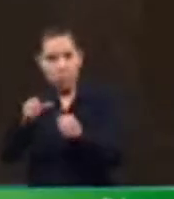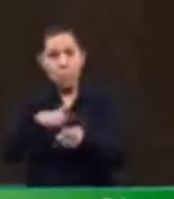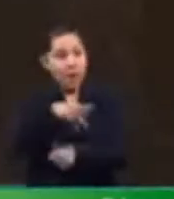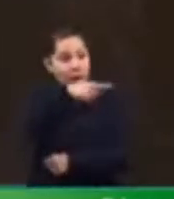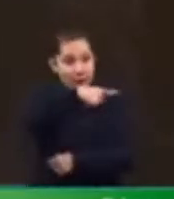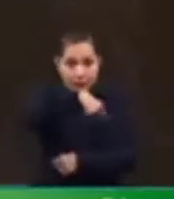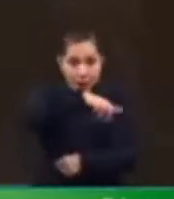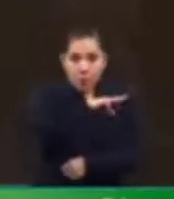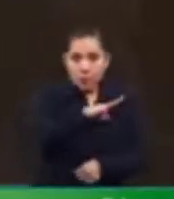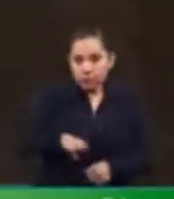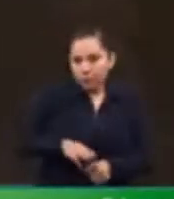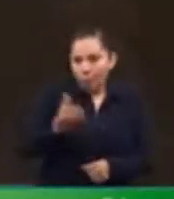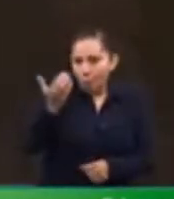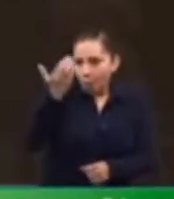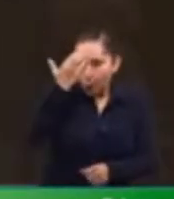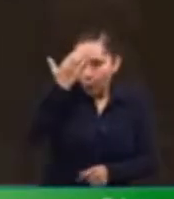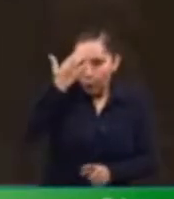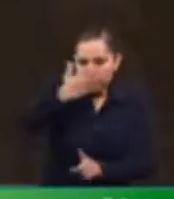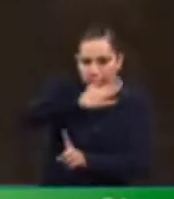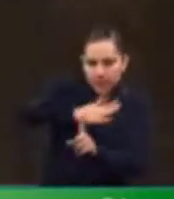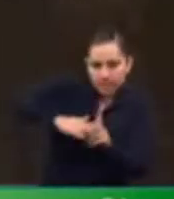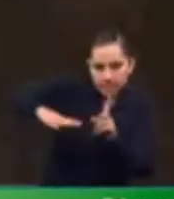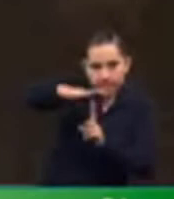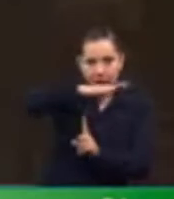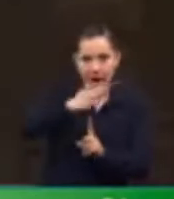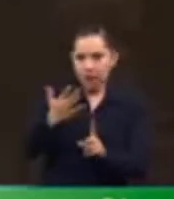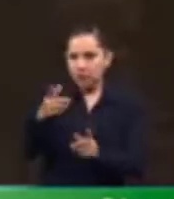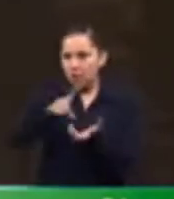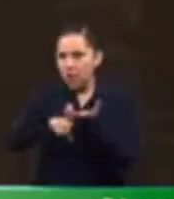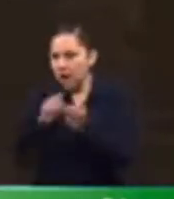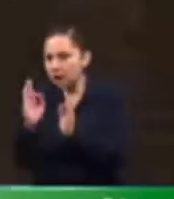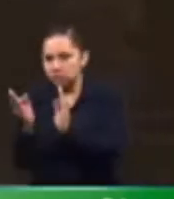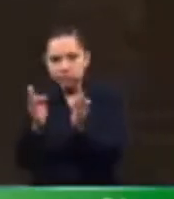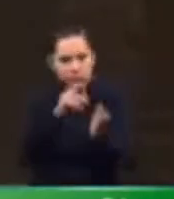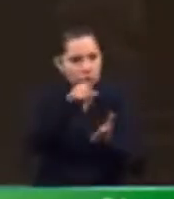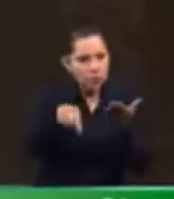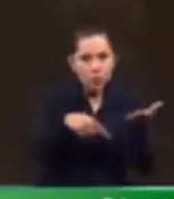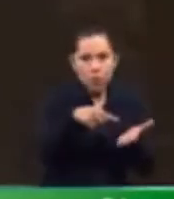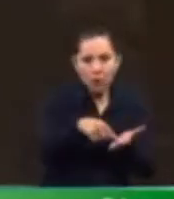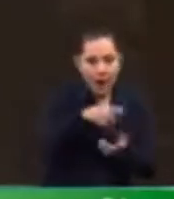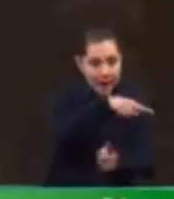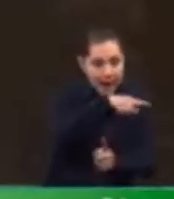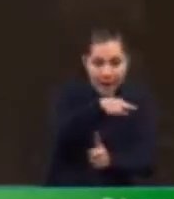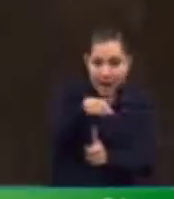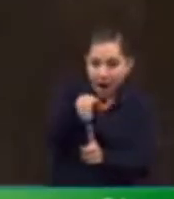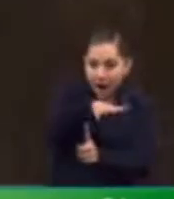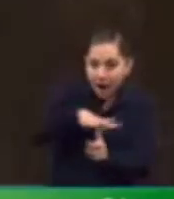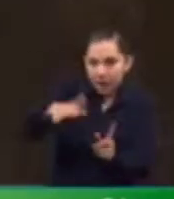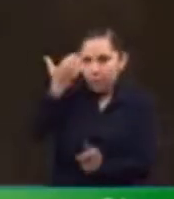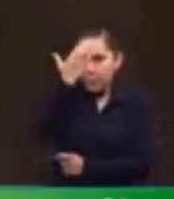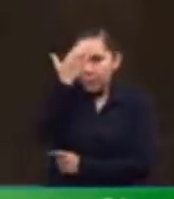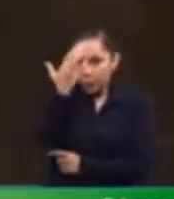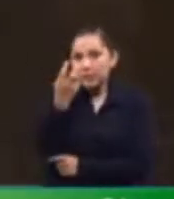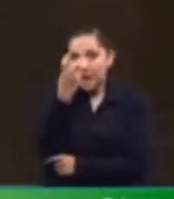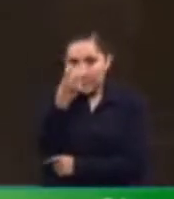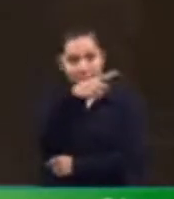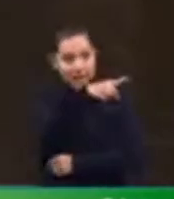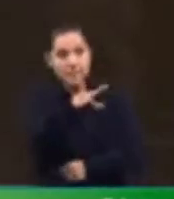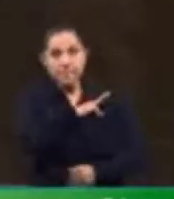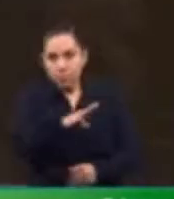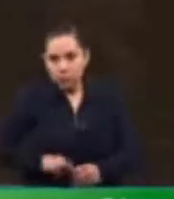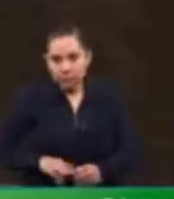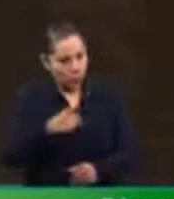y los problemas. Por ello proponemos que se tiene que fortalecer a los municipios en el tema de